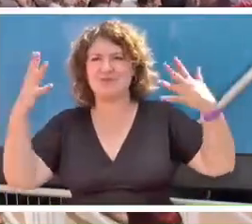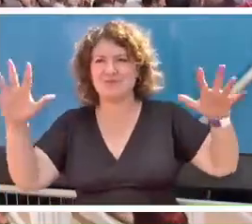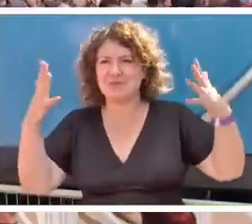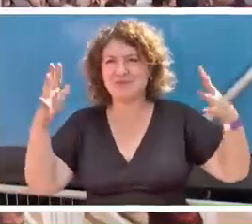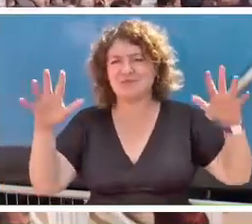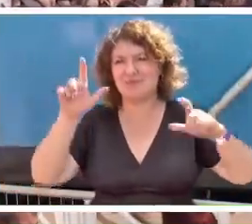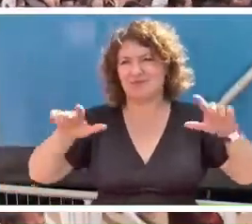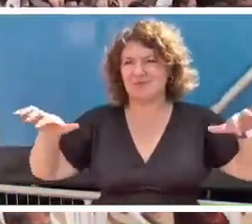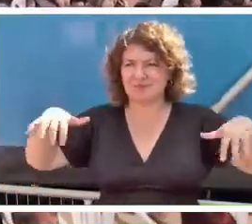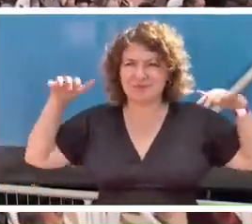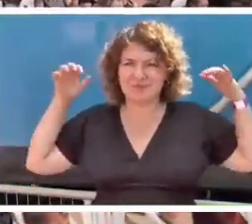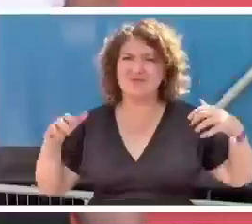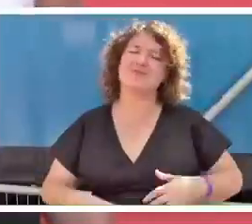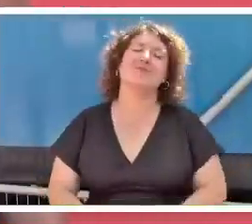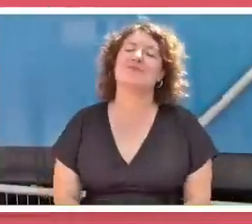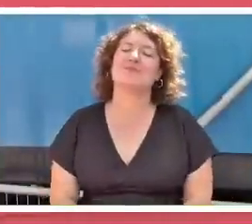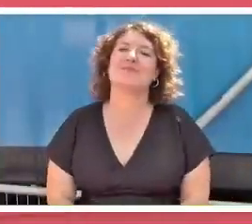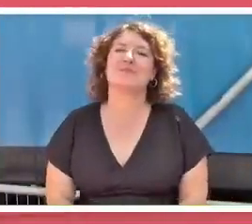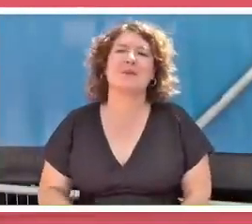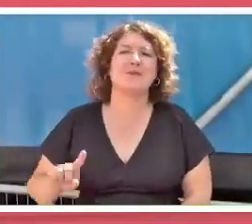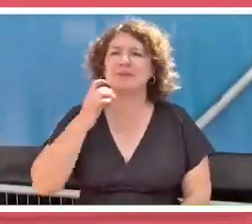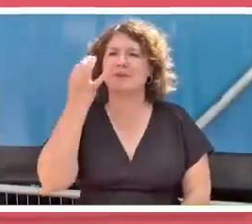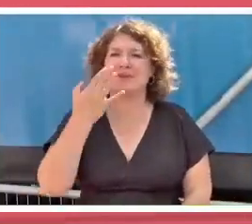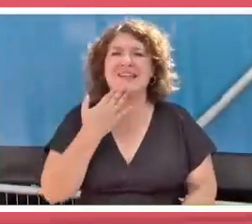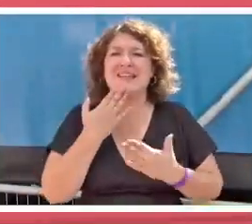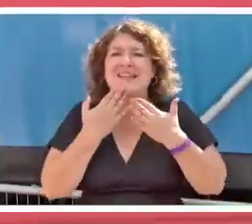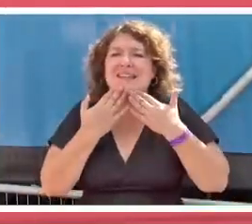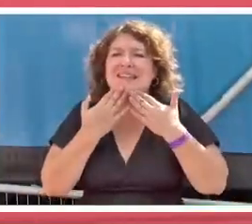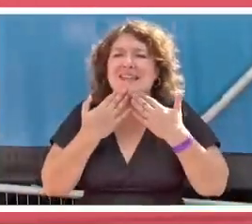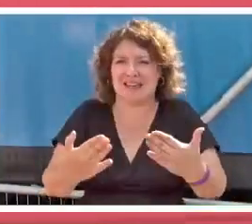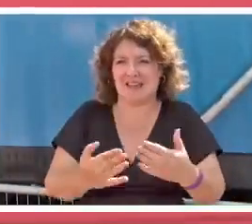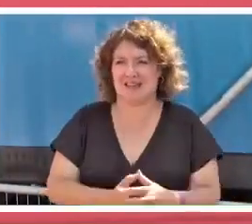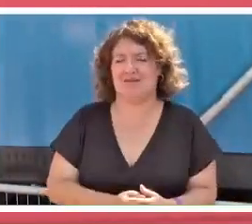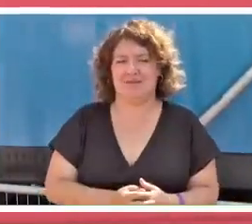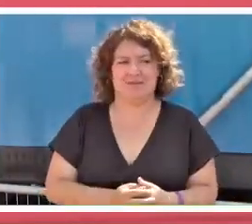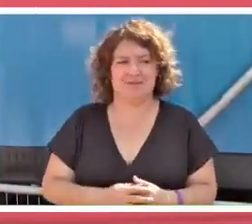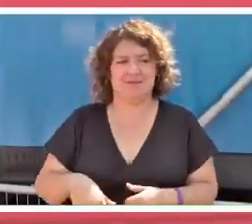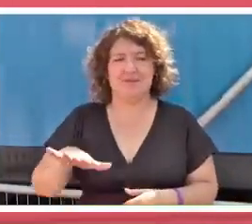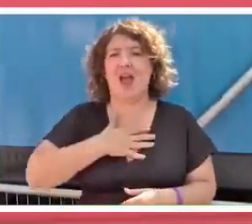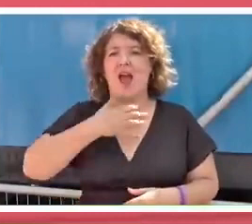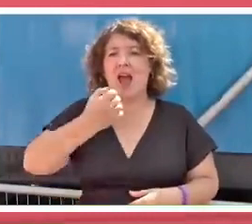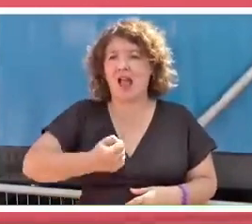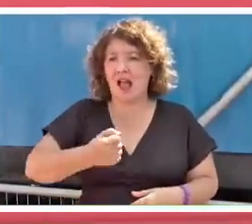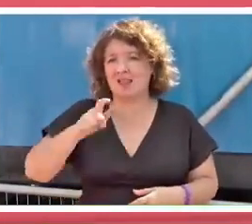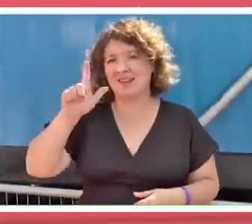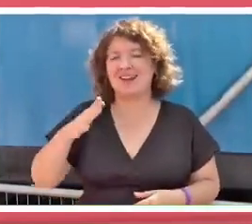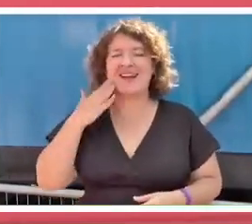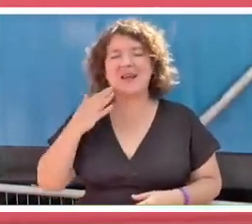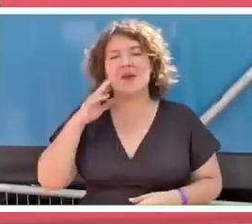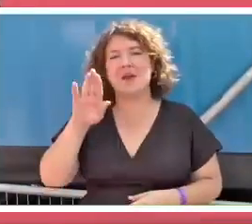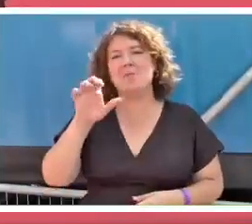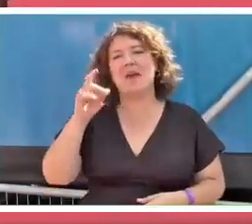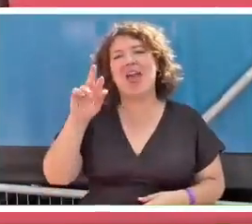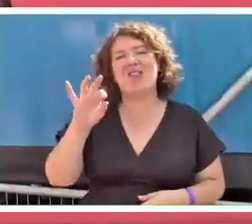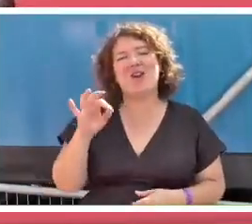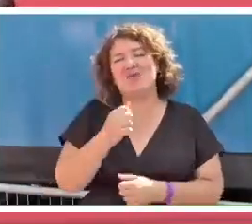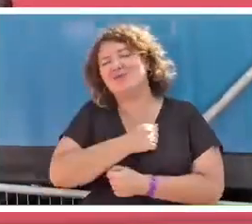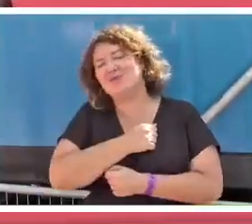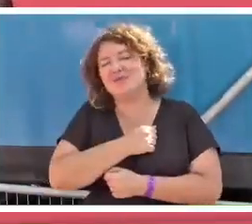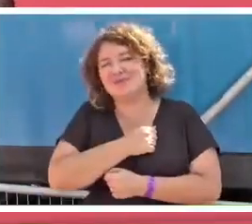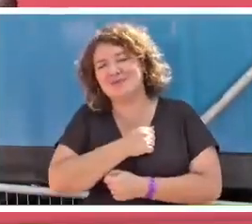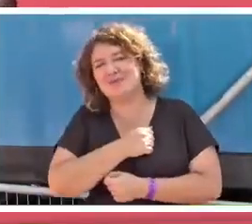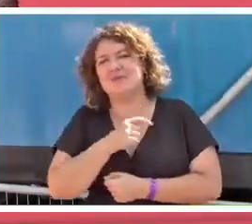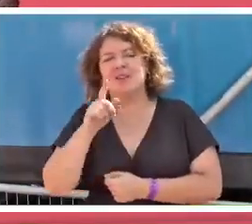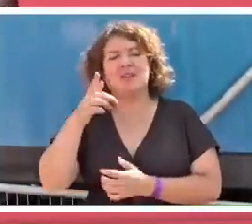Quiero empezar dando las gracias. Gracias al alcalde, a nuestro querido Pedro. Alcalde,